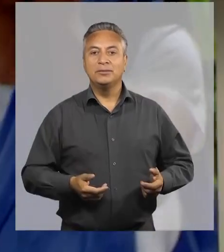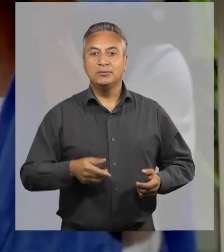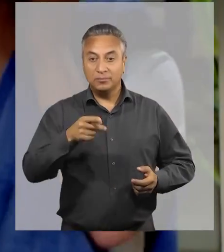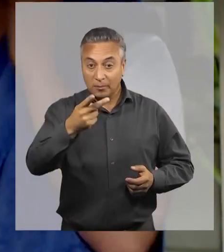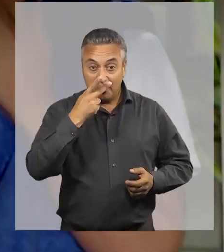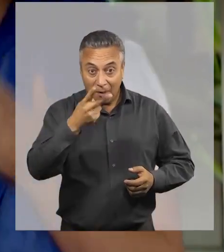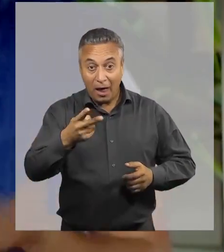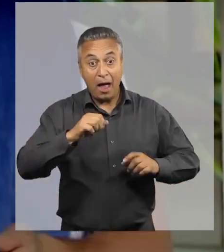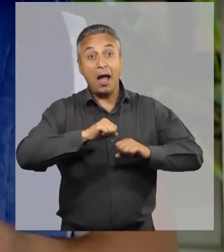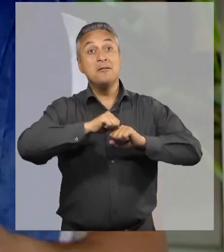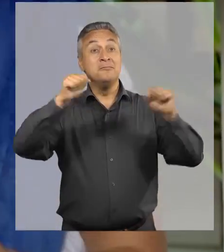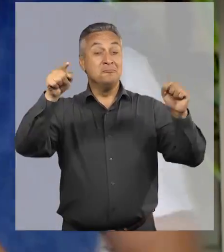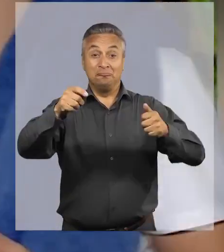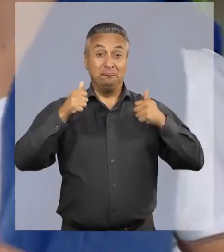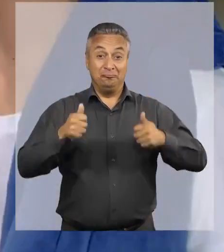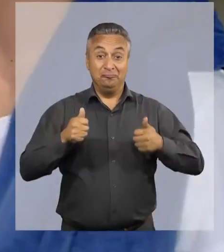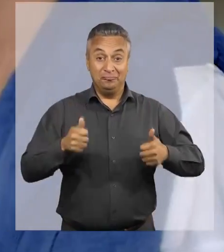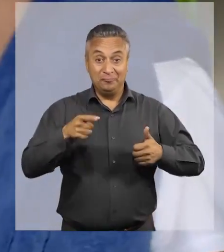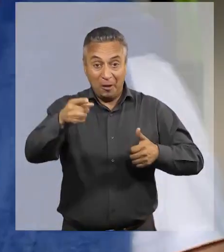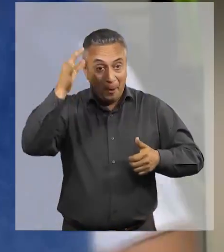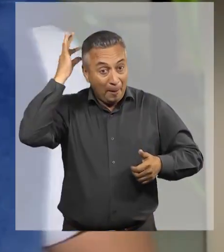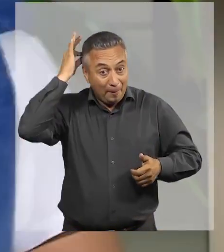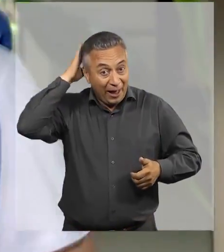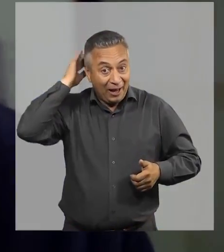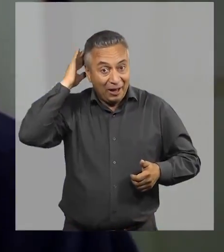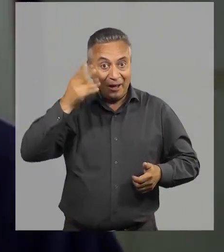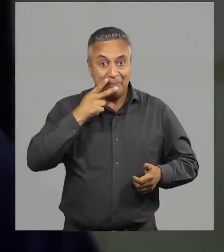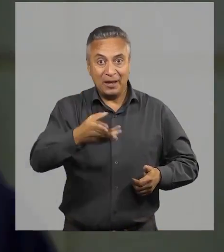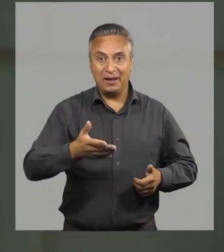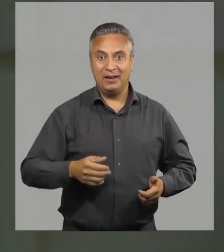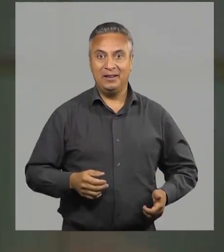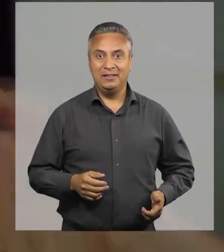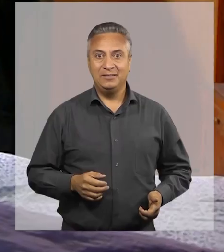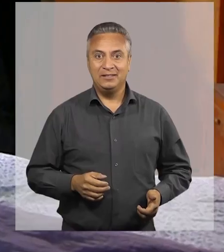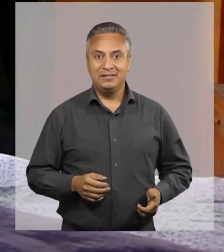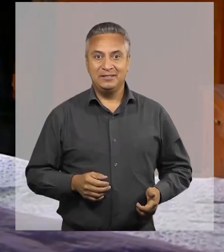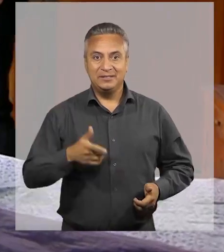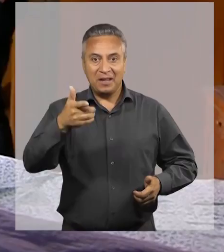Mira. Es que tu viejo amaneció de súper buen ánimo porque le está saliendo pelo.